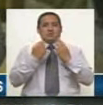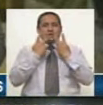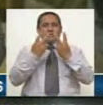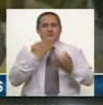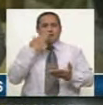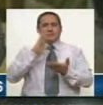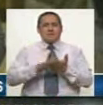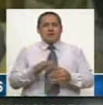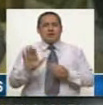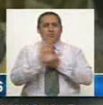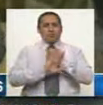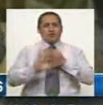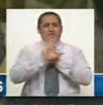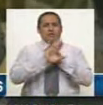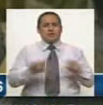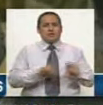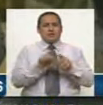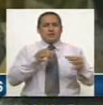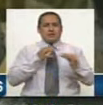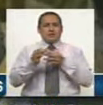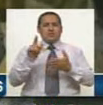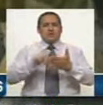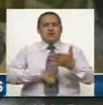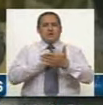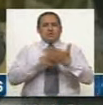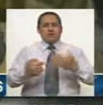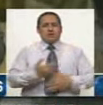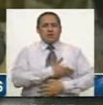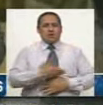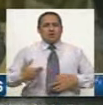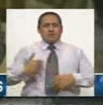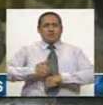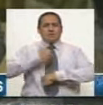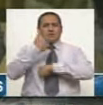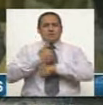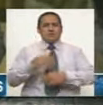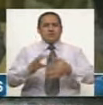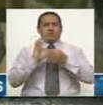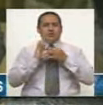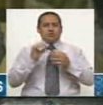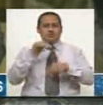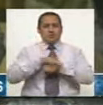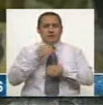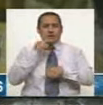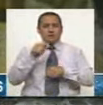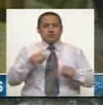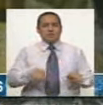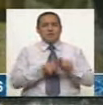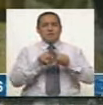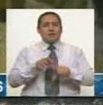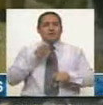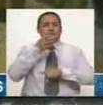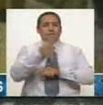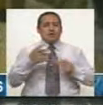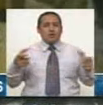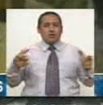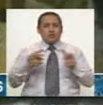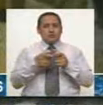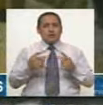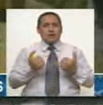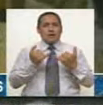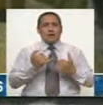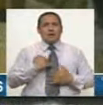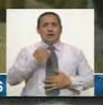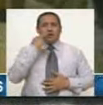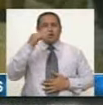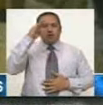este irregular resguardo y descartó de que el gobierno central esté vinculado al respecto. También llegó hasta esta comisión el